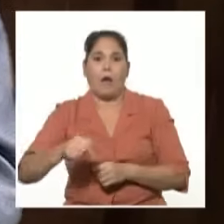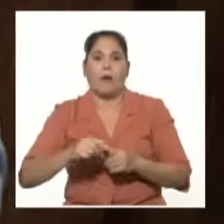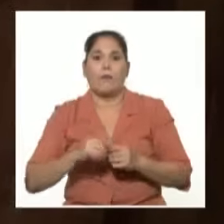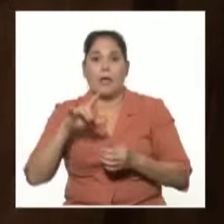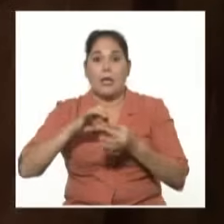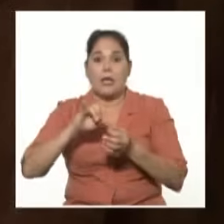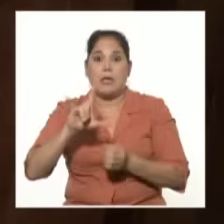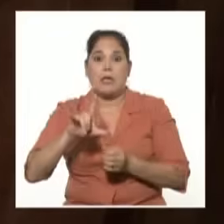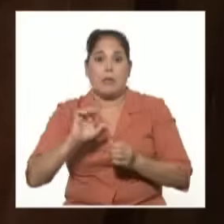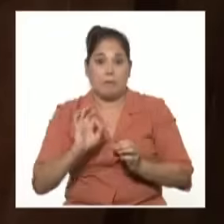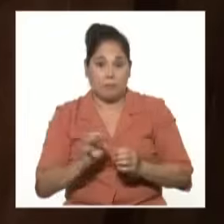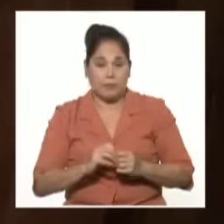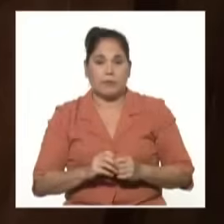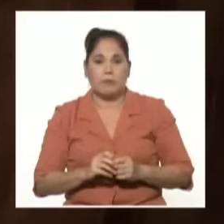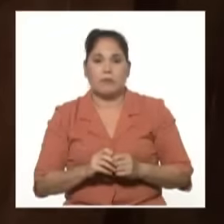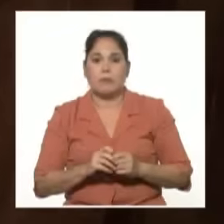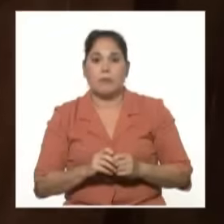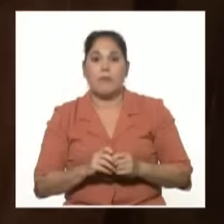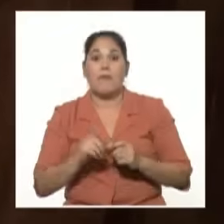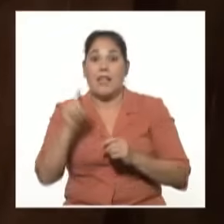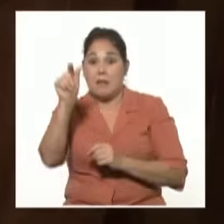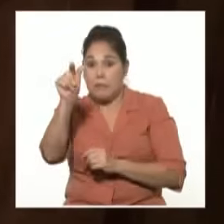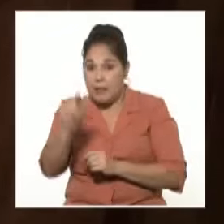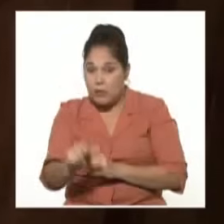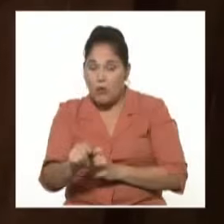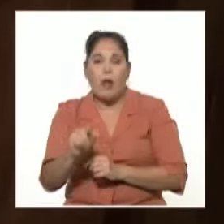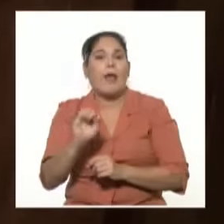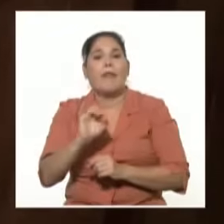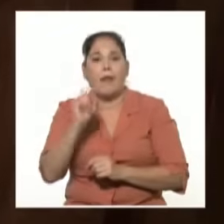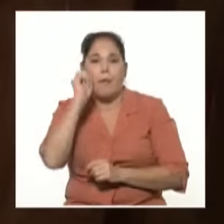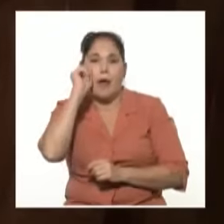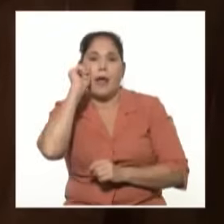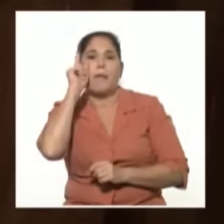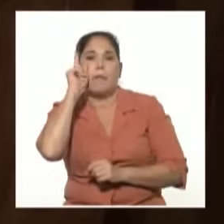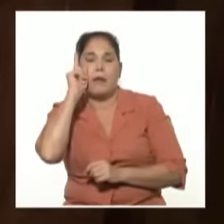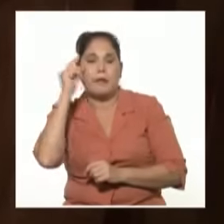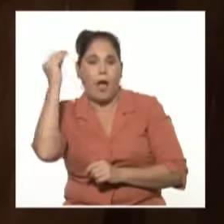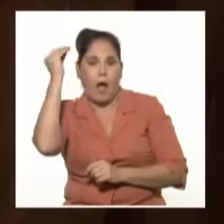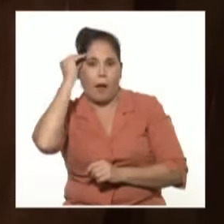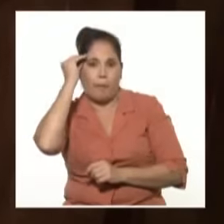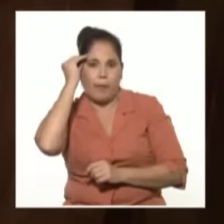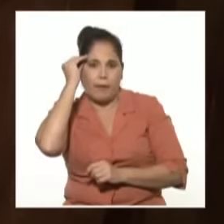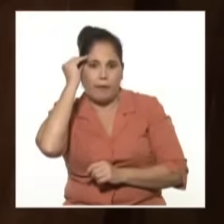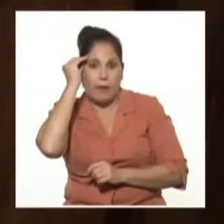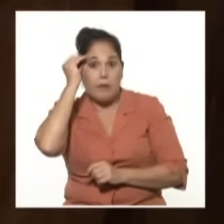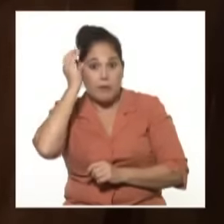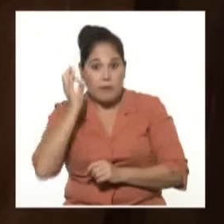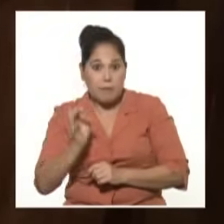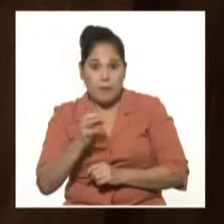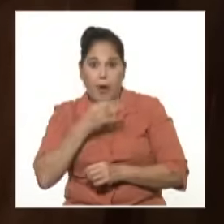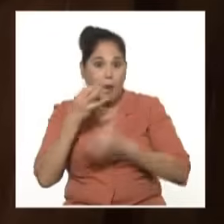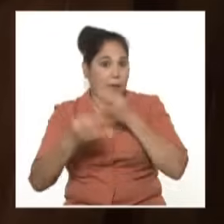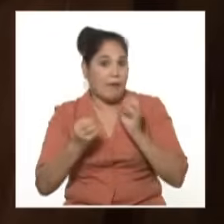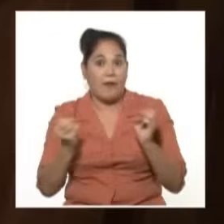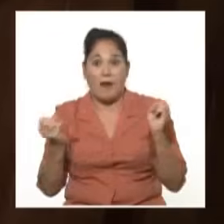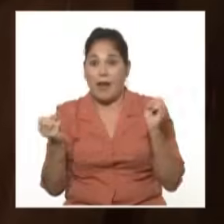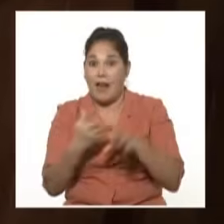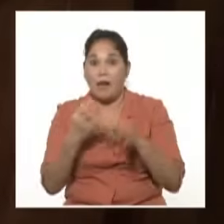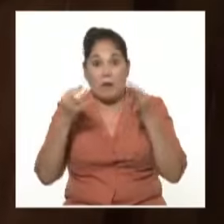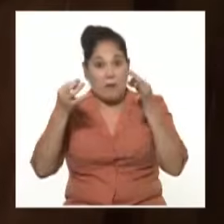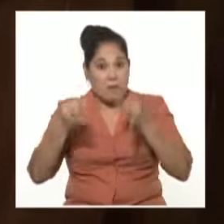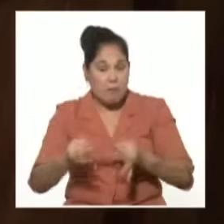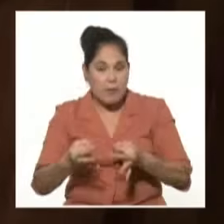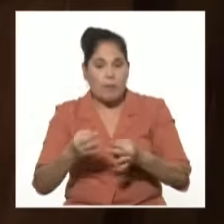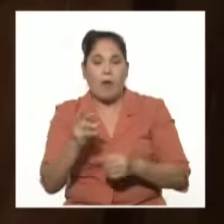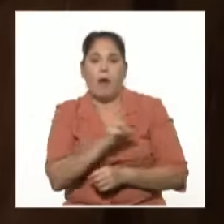Gil, de cuyo denigrante caso tenemos que sacar experiencias y aprendizajes, dejando claro, en primer lugar, que